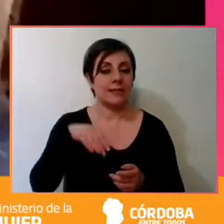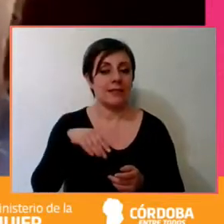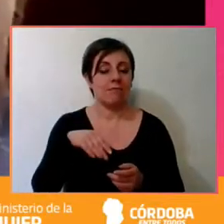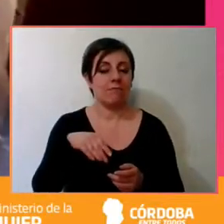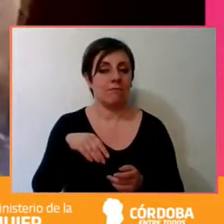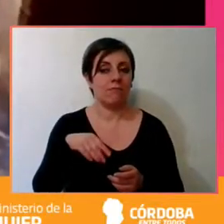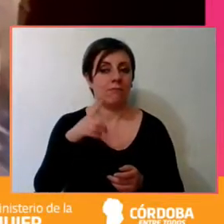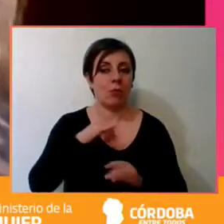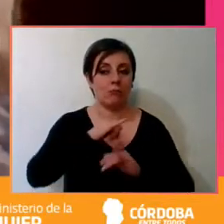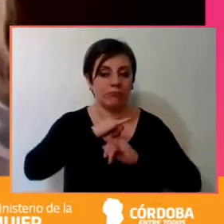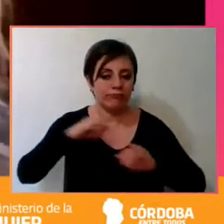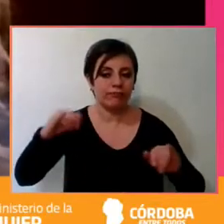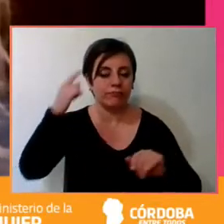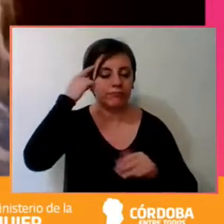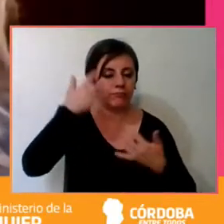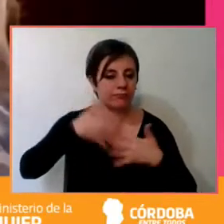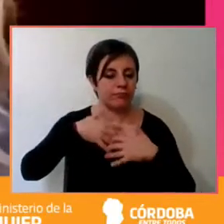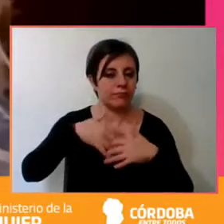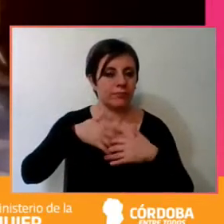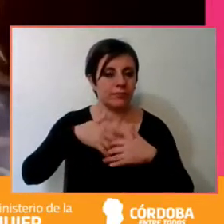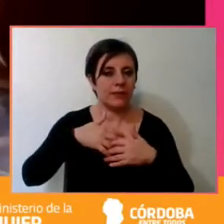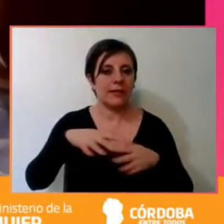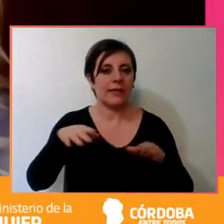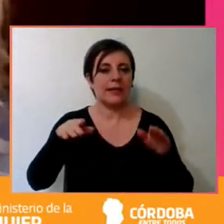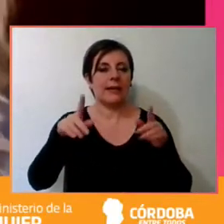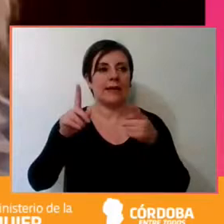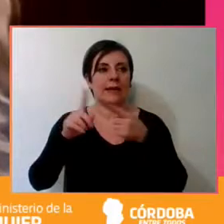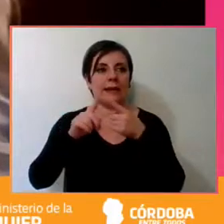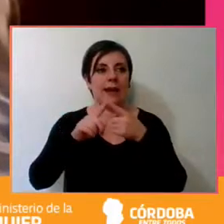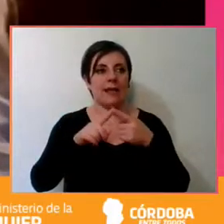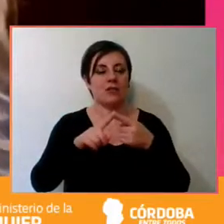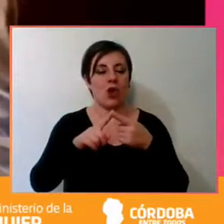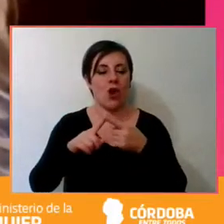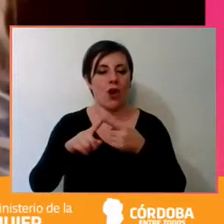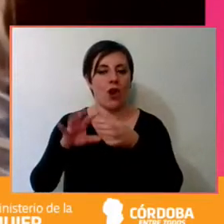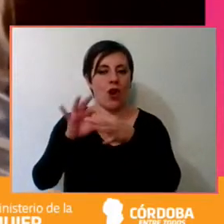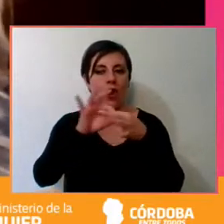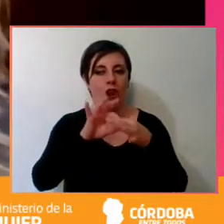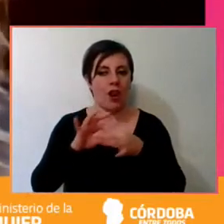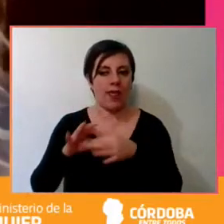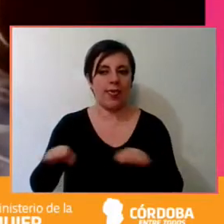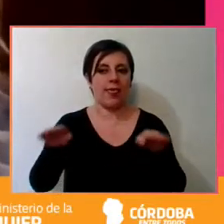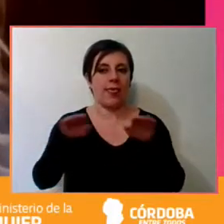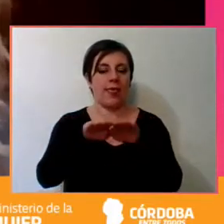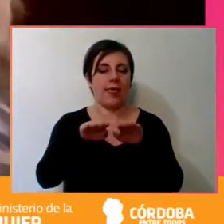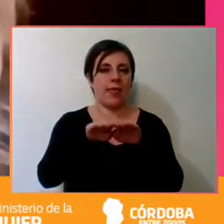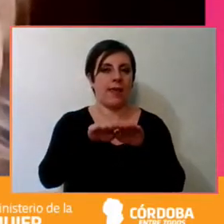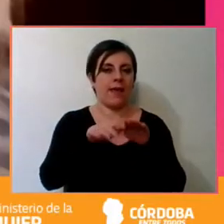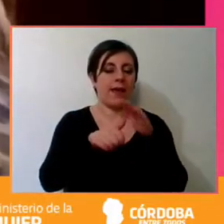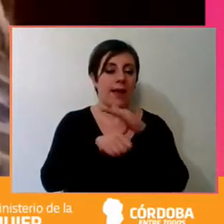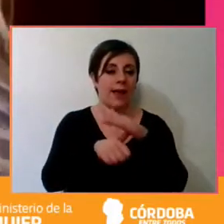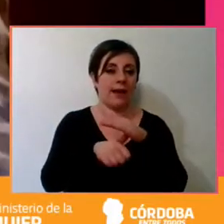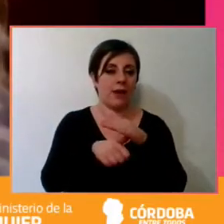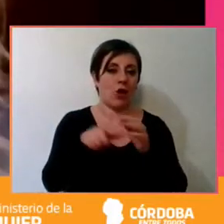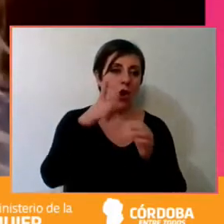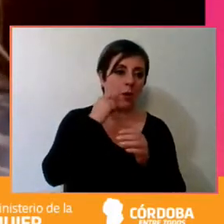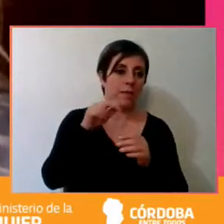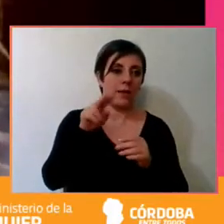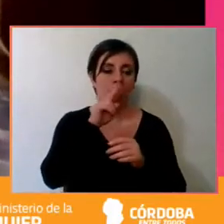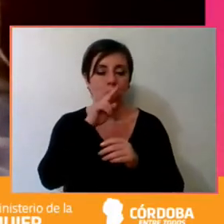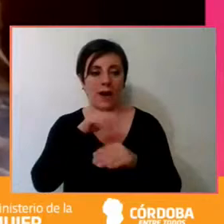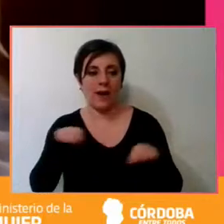sido a que las relaciones de género, este tema de las relaciones entre hombres y mujeres, el tema de la